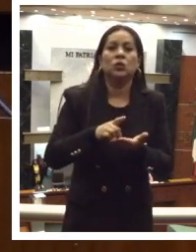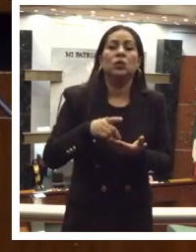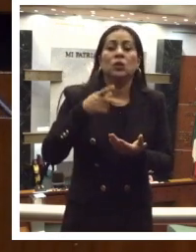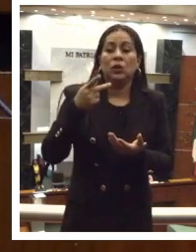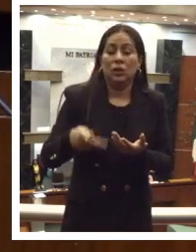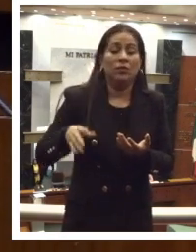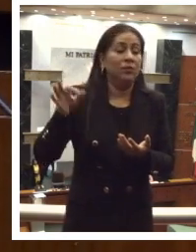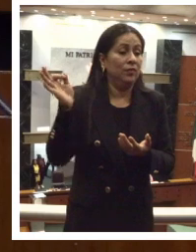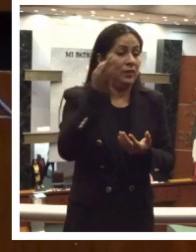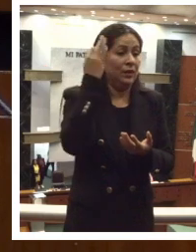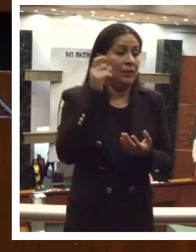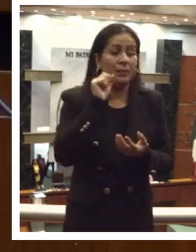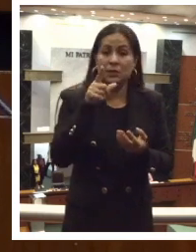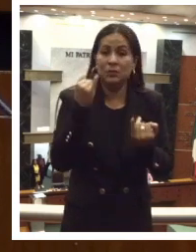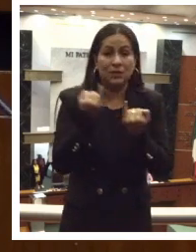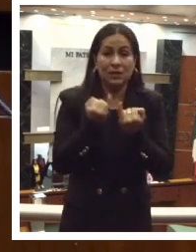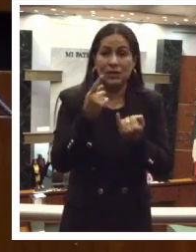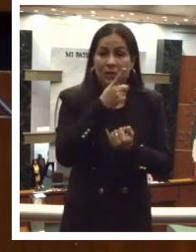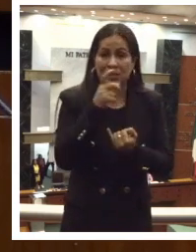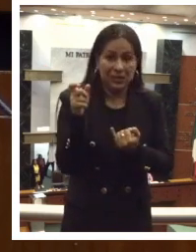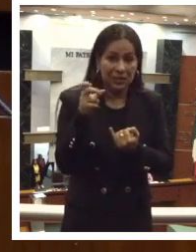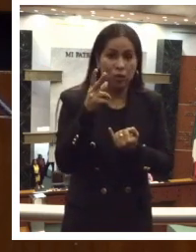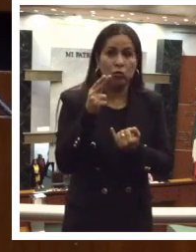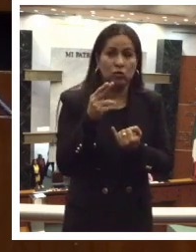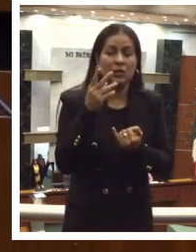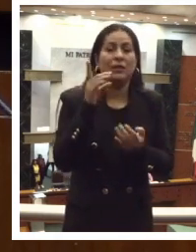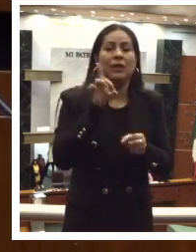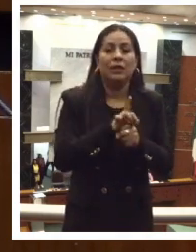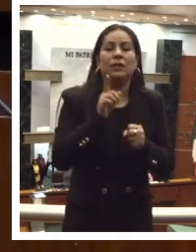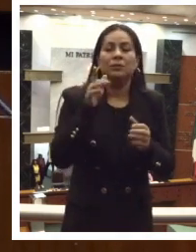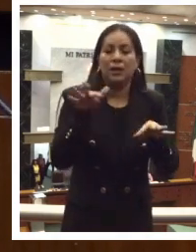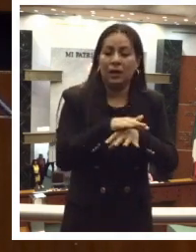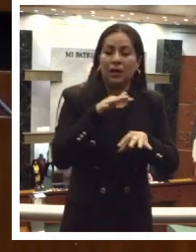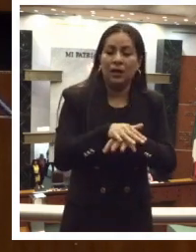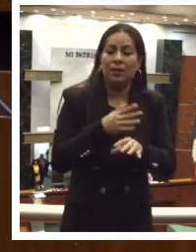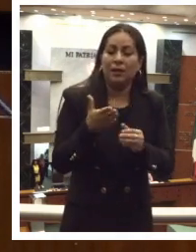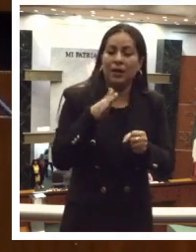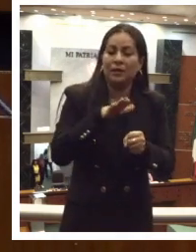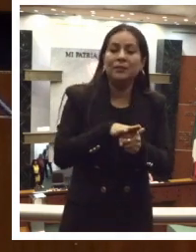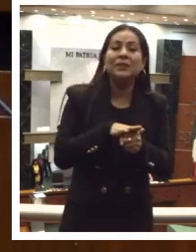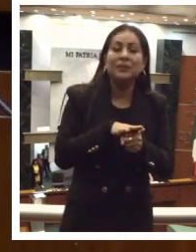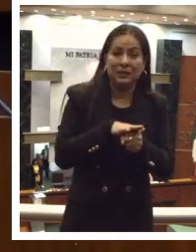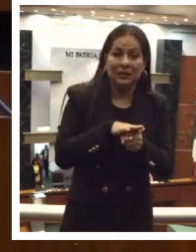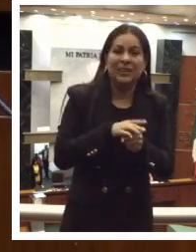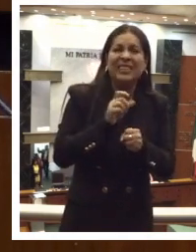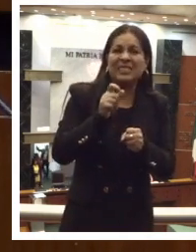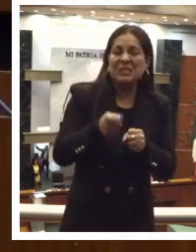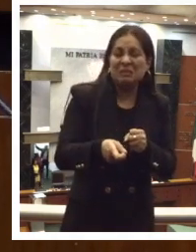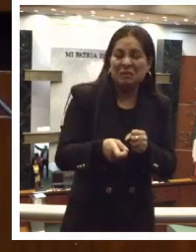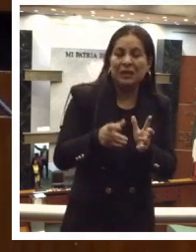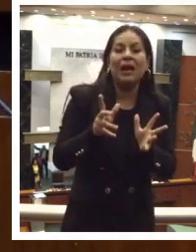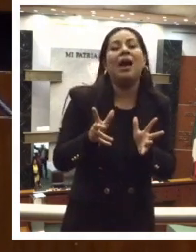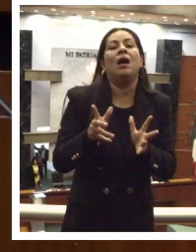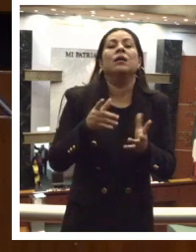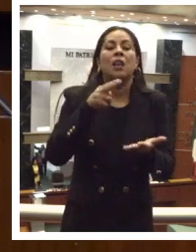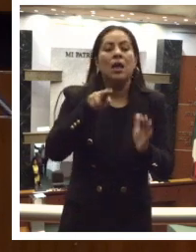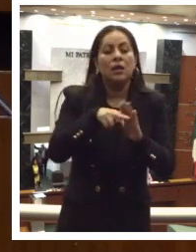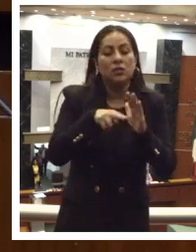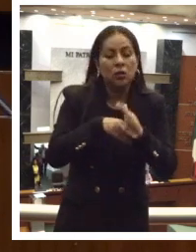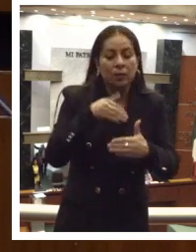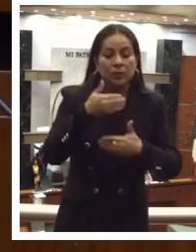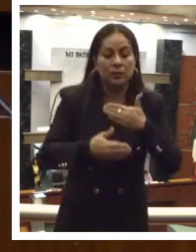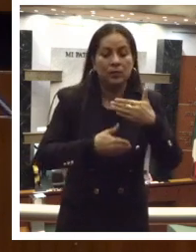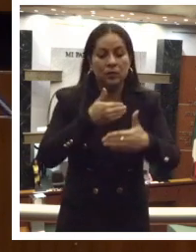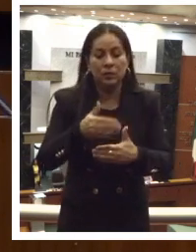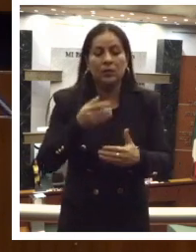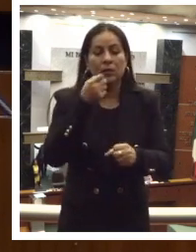Ejecutivo Federal tiene también 180 días para reformar las disposiciones administrativas, lo que significa que las normas,